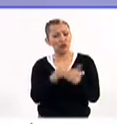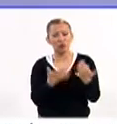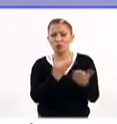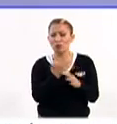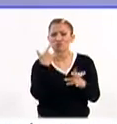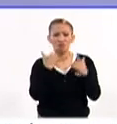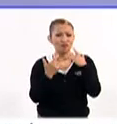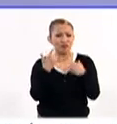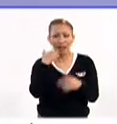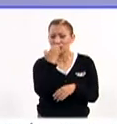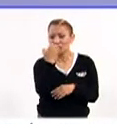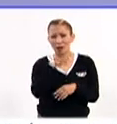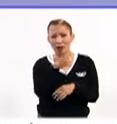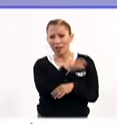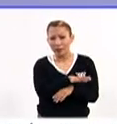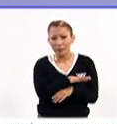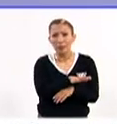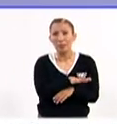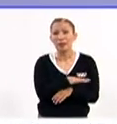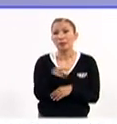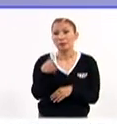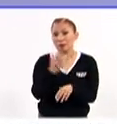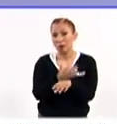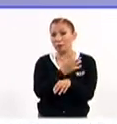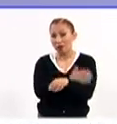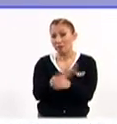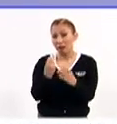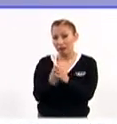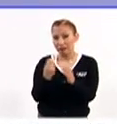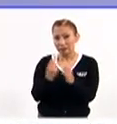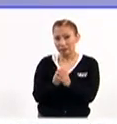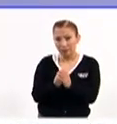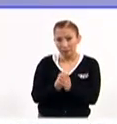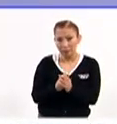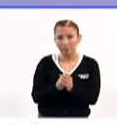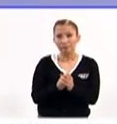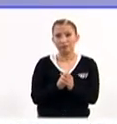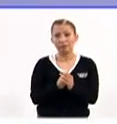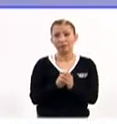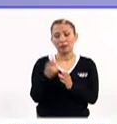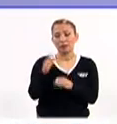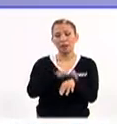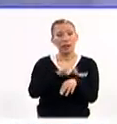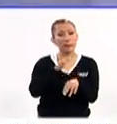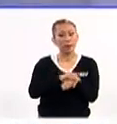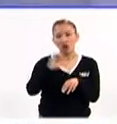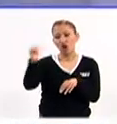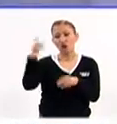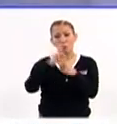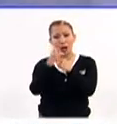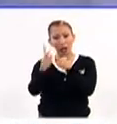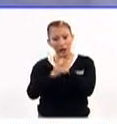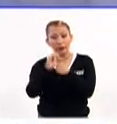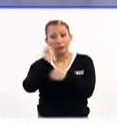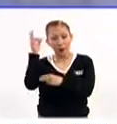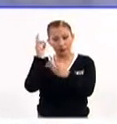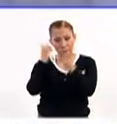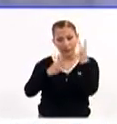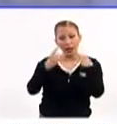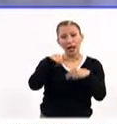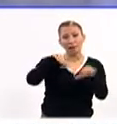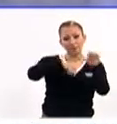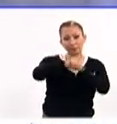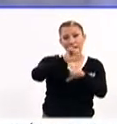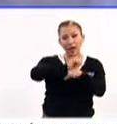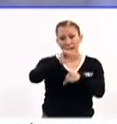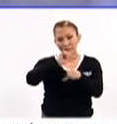muy amables en la escuela, mis compañeros de clase, mis amigos de otros países que han venido de movilidad,